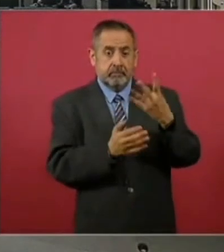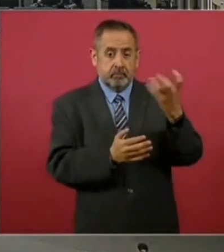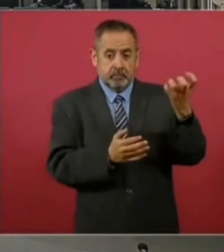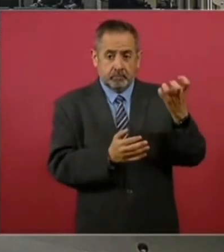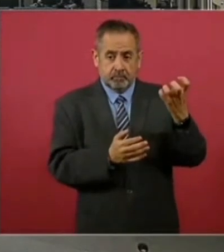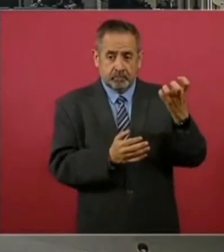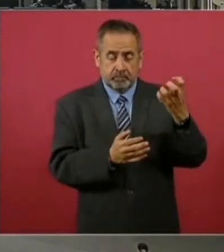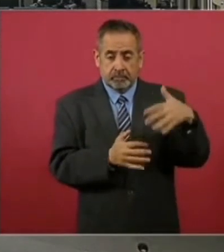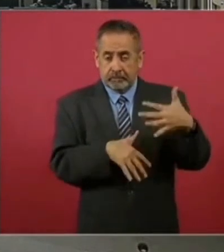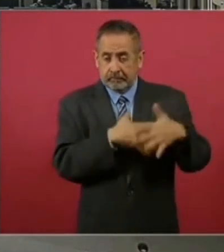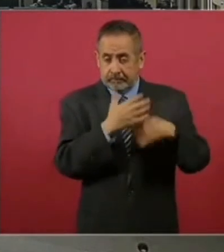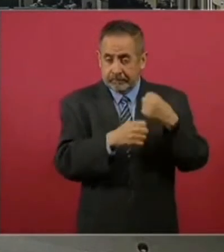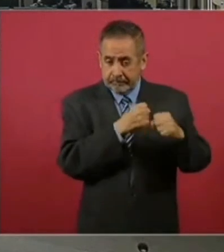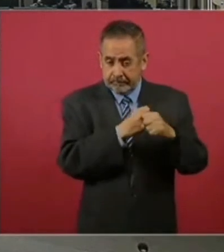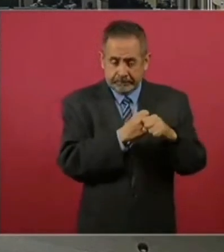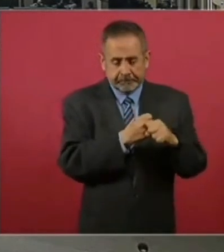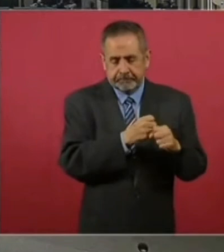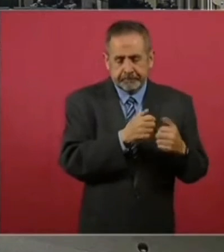3.400.000. En 15 años,